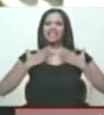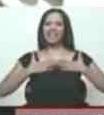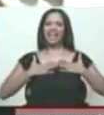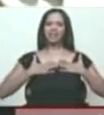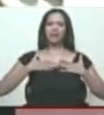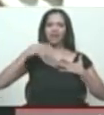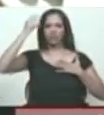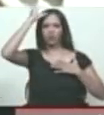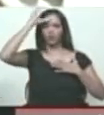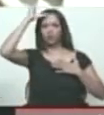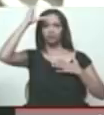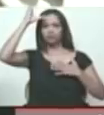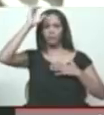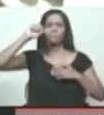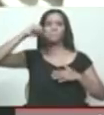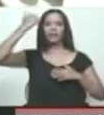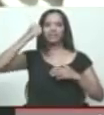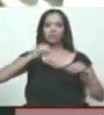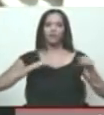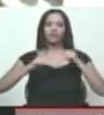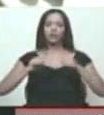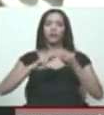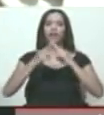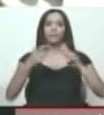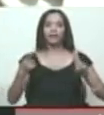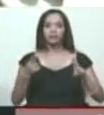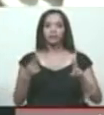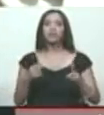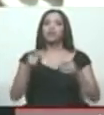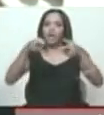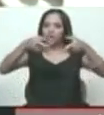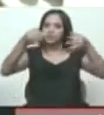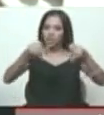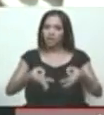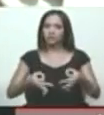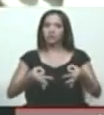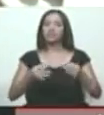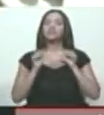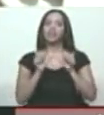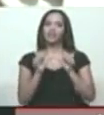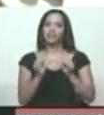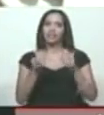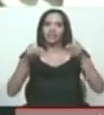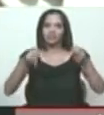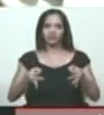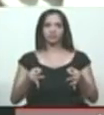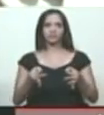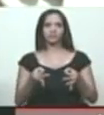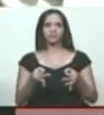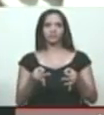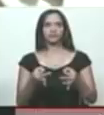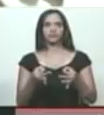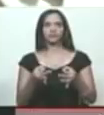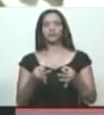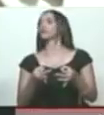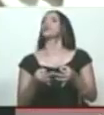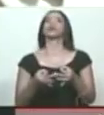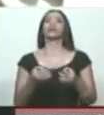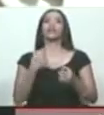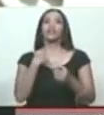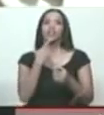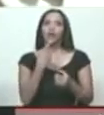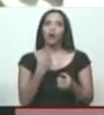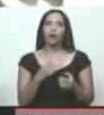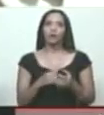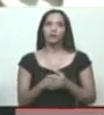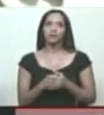máxima conciencia y movilización para la paz. Y así es, y así debe seguir siendo. Y digo ahora,